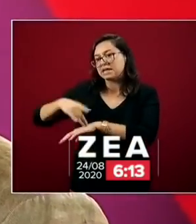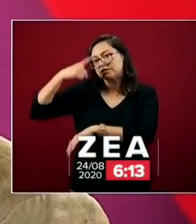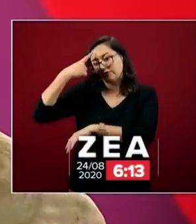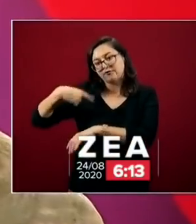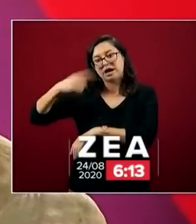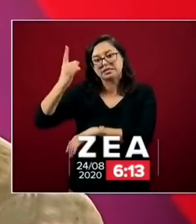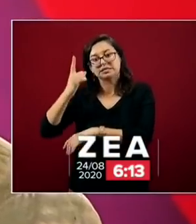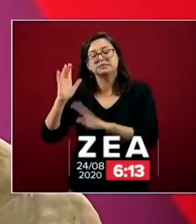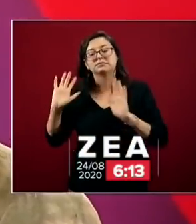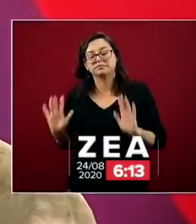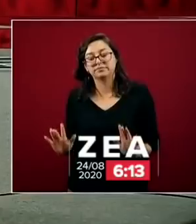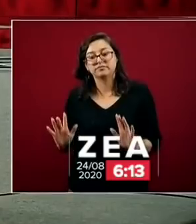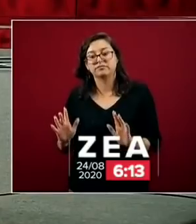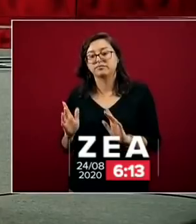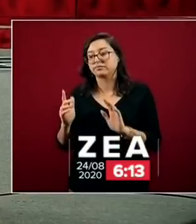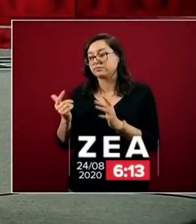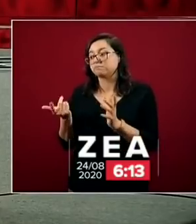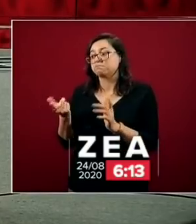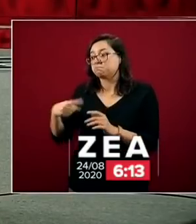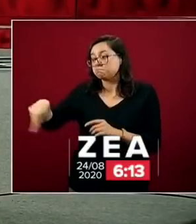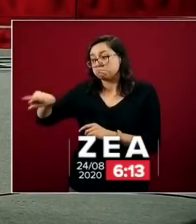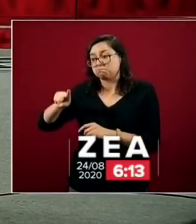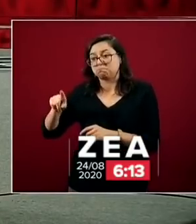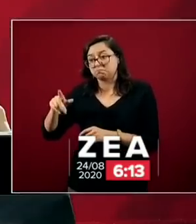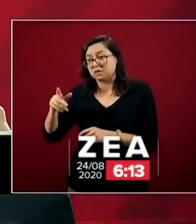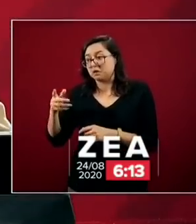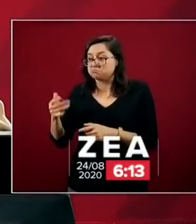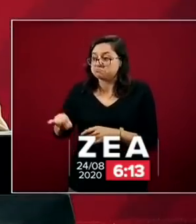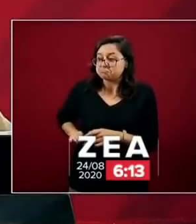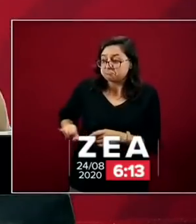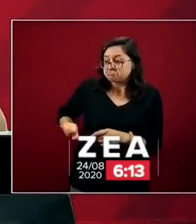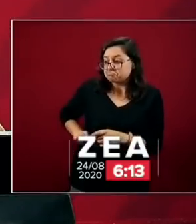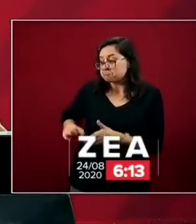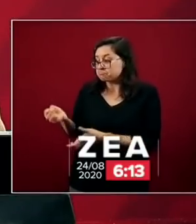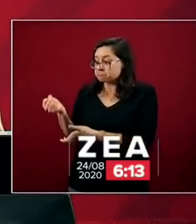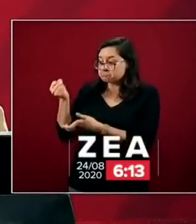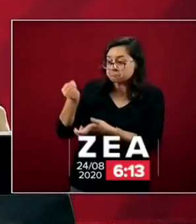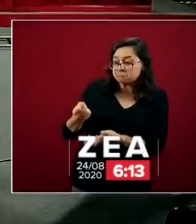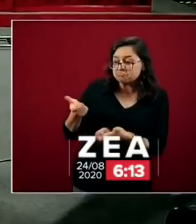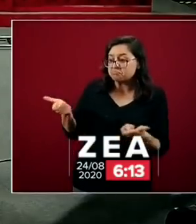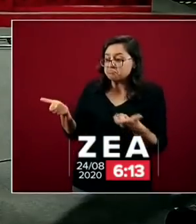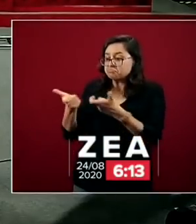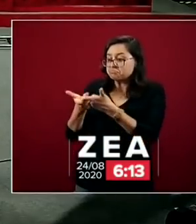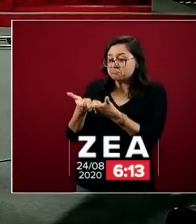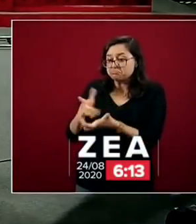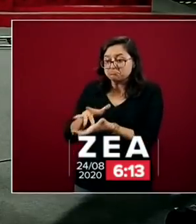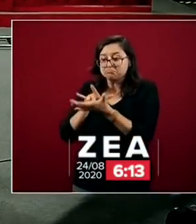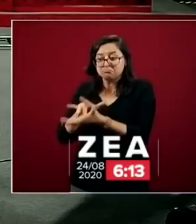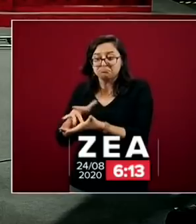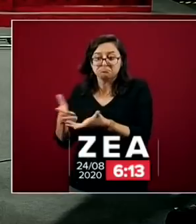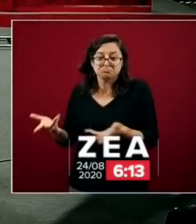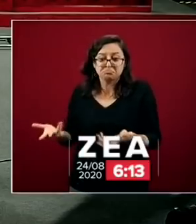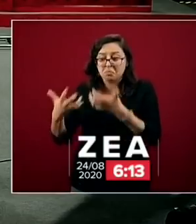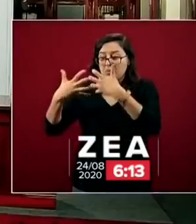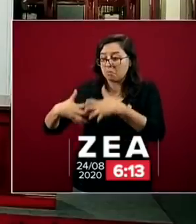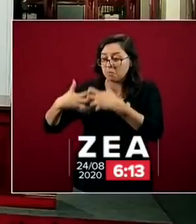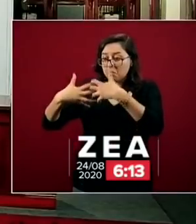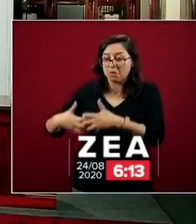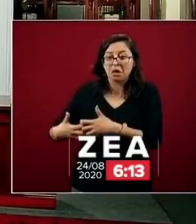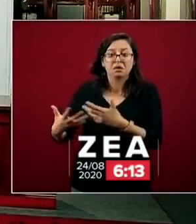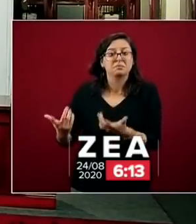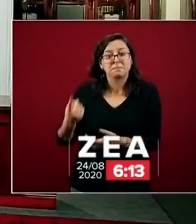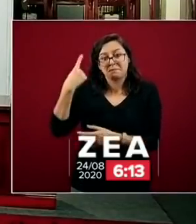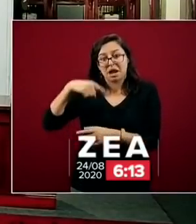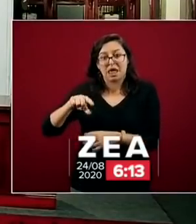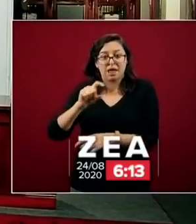las partes interesadas están dispuestas a hacer inversión y capacidad de llenado con empresas farmacéuticas